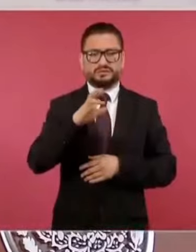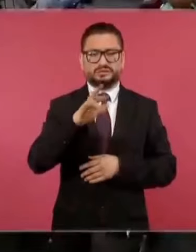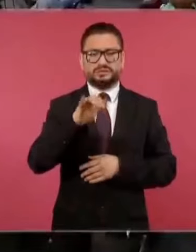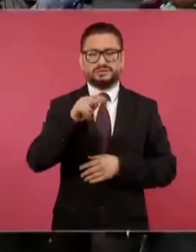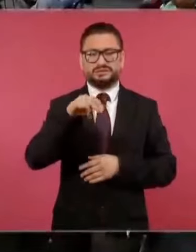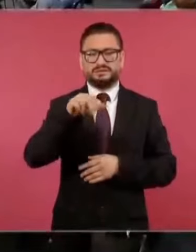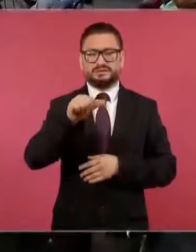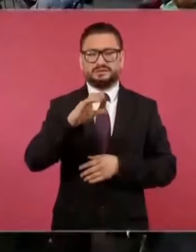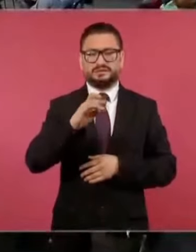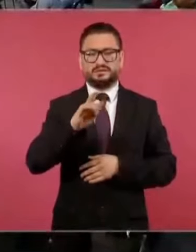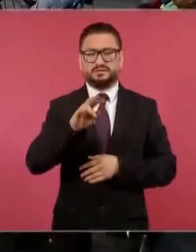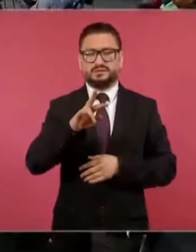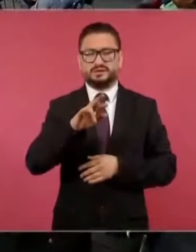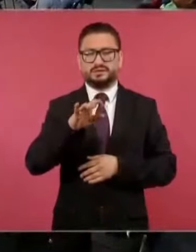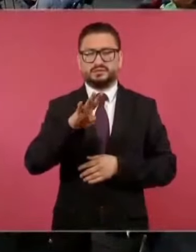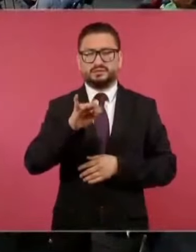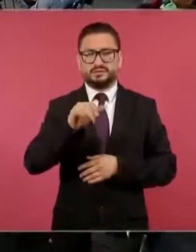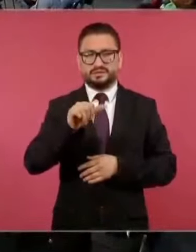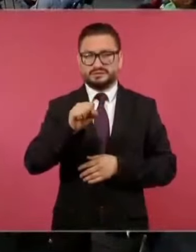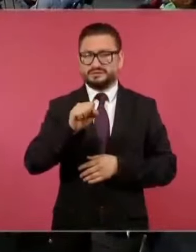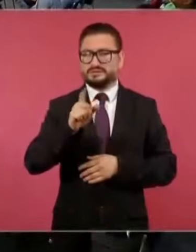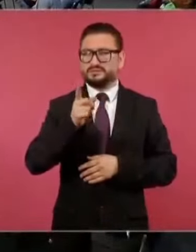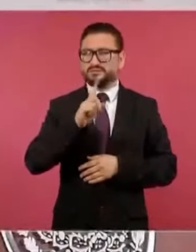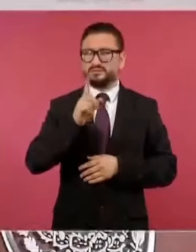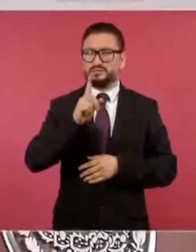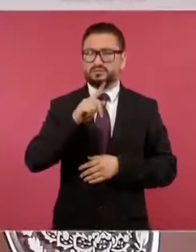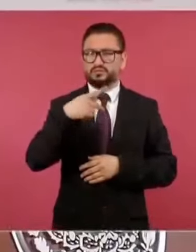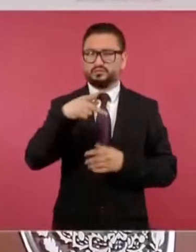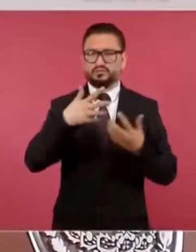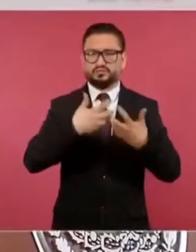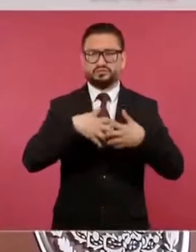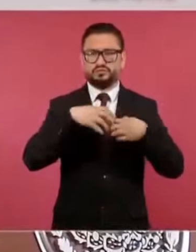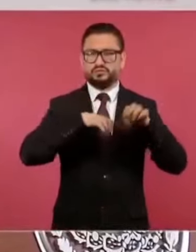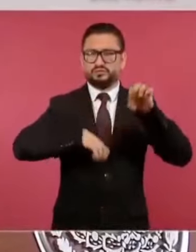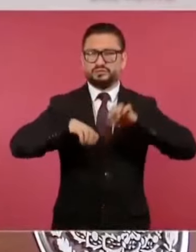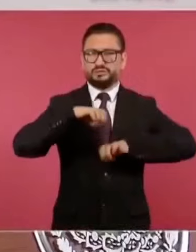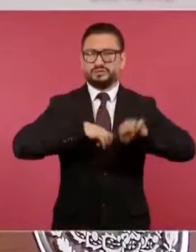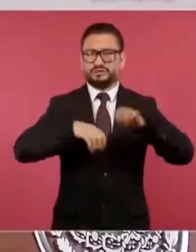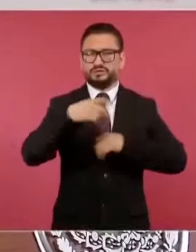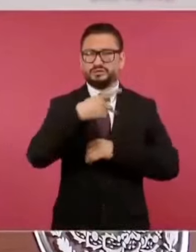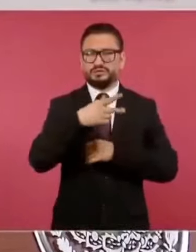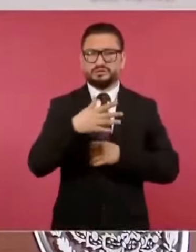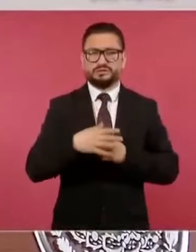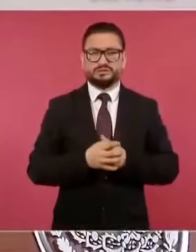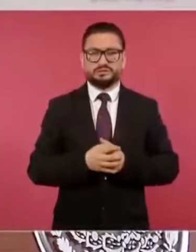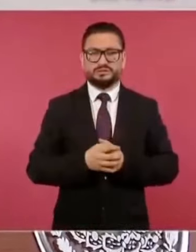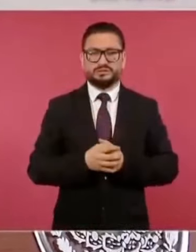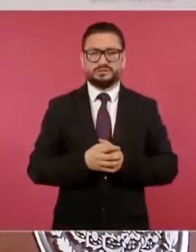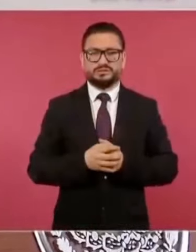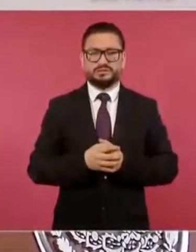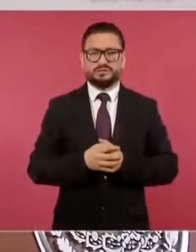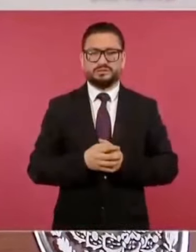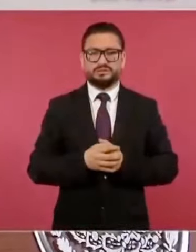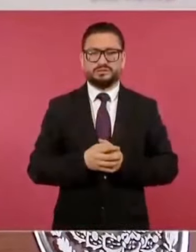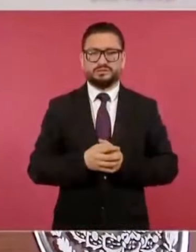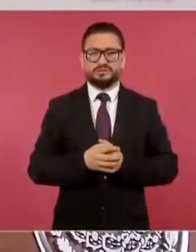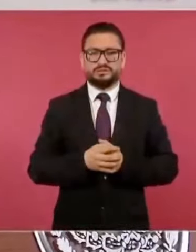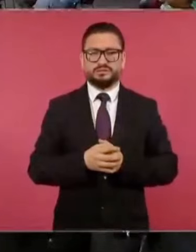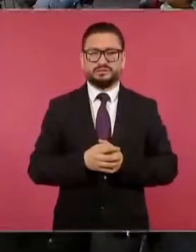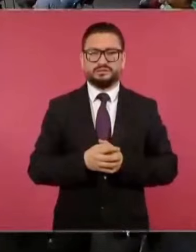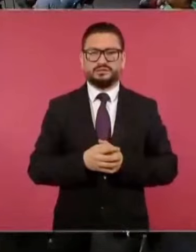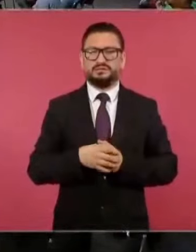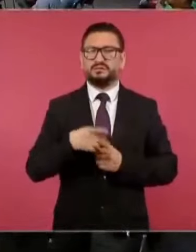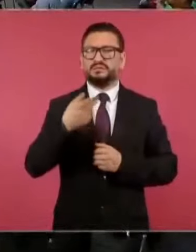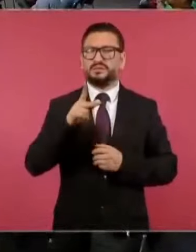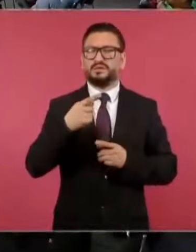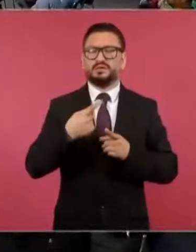Covarrubias, no, ese, no, es, no es lo que era su empresa. De la, no, Covarrubias es su empresa de asociados, Covarrubias y asociados. ¿Pero